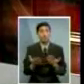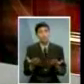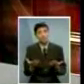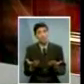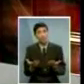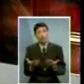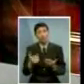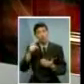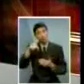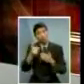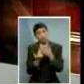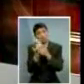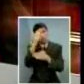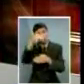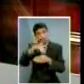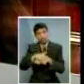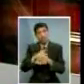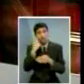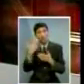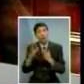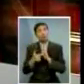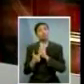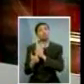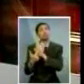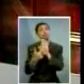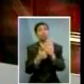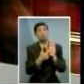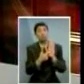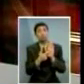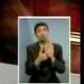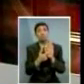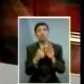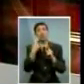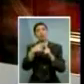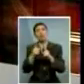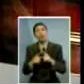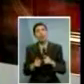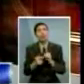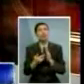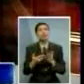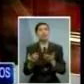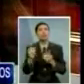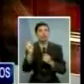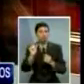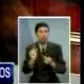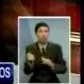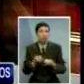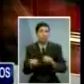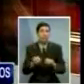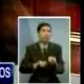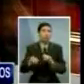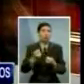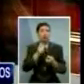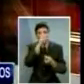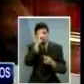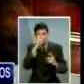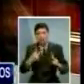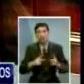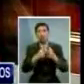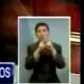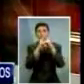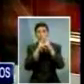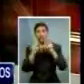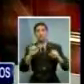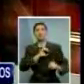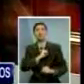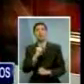Durante esta jornada se conocieron ya finalmente las ofertas económicas, ¿no?, para la construcción del Hospital Santiago